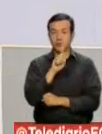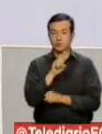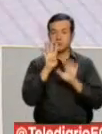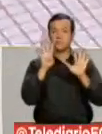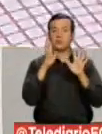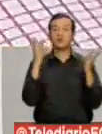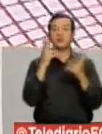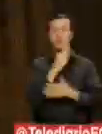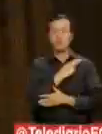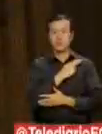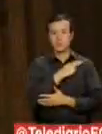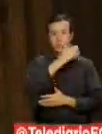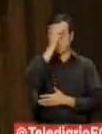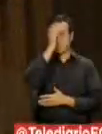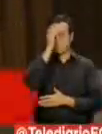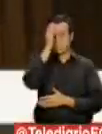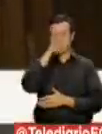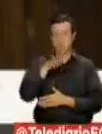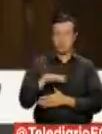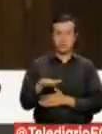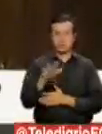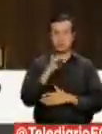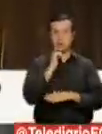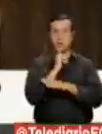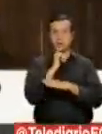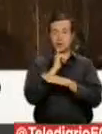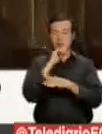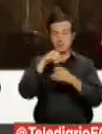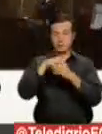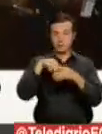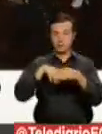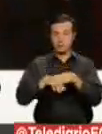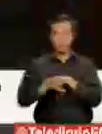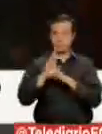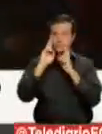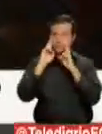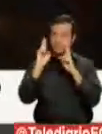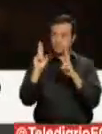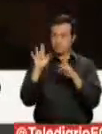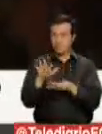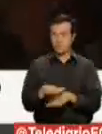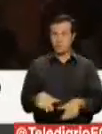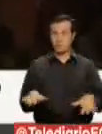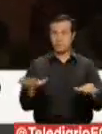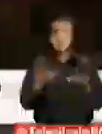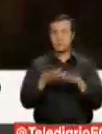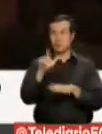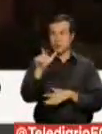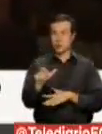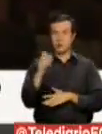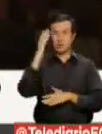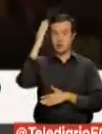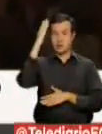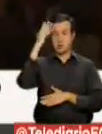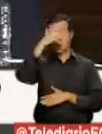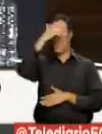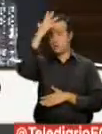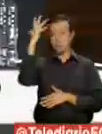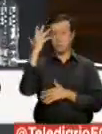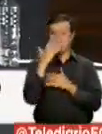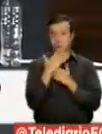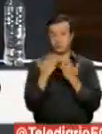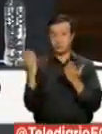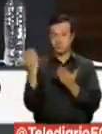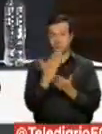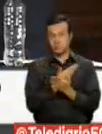Ecuador. La Iglesia de la Compañía matizó este reconocimiento que la ciudad capital, en la persona del alcalde Mauricio Rodas, hizo